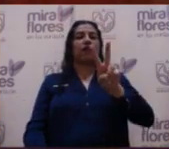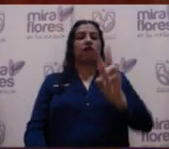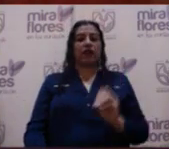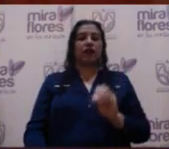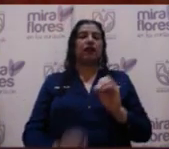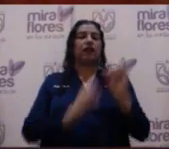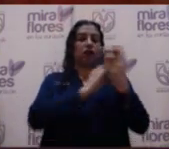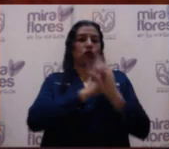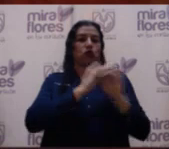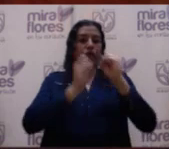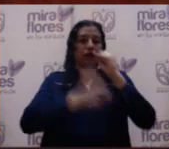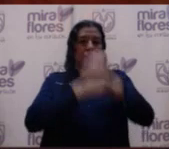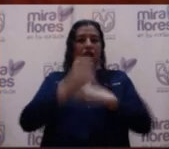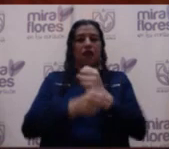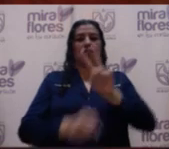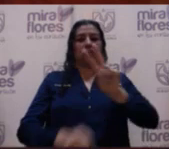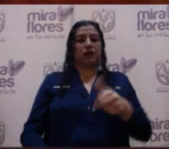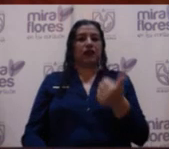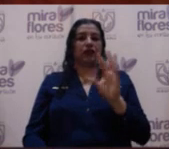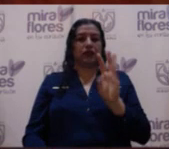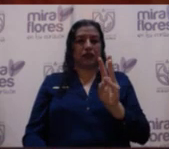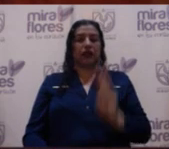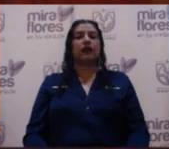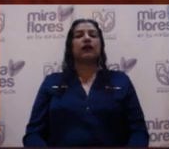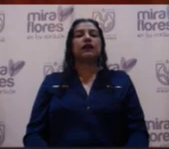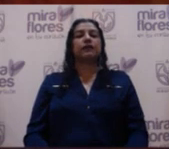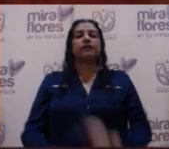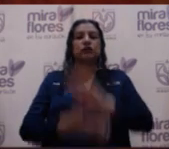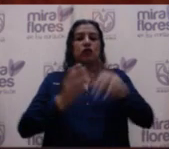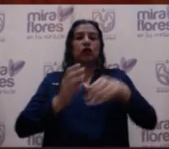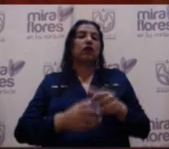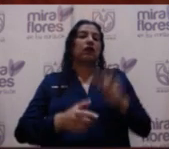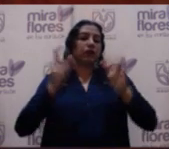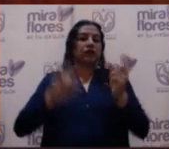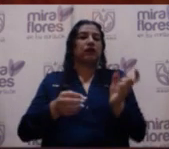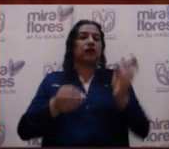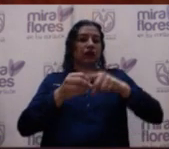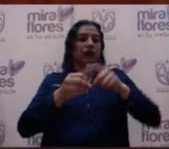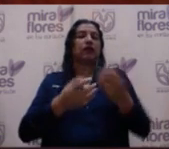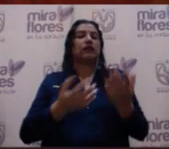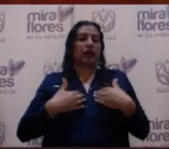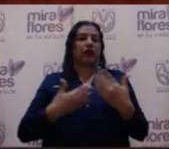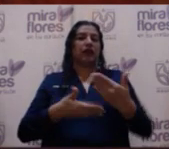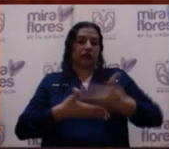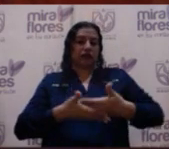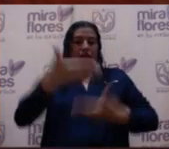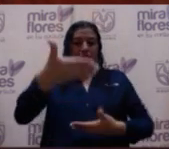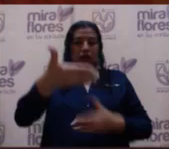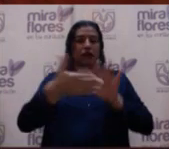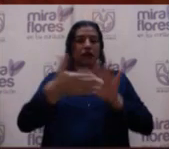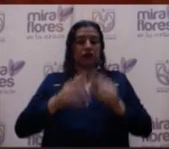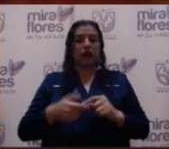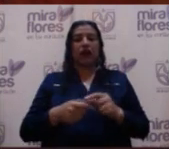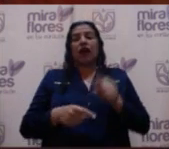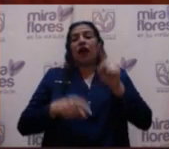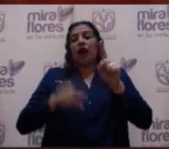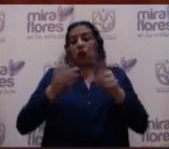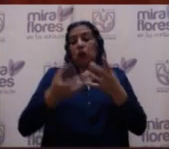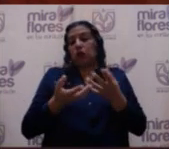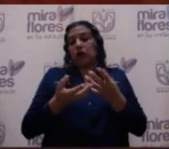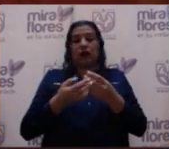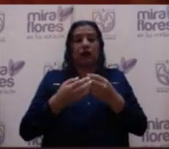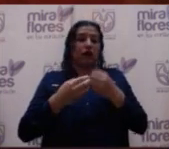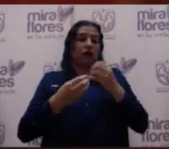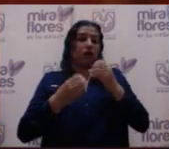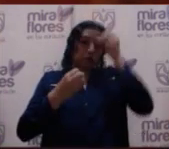de octubre del año 2016. Todos los miembros del Consejo tienen en su poder esta acta. No sé si hay alguna observación